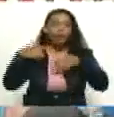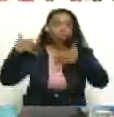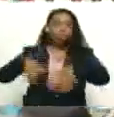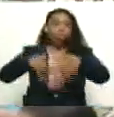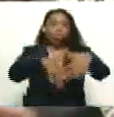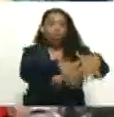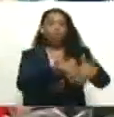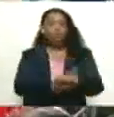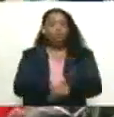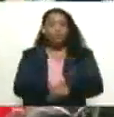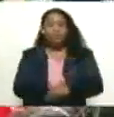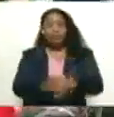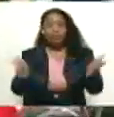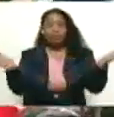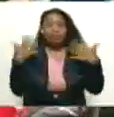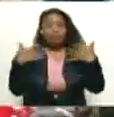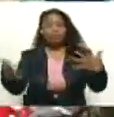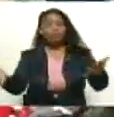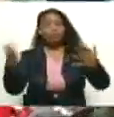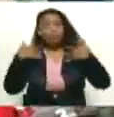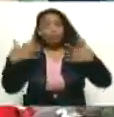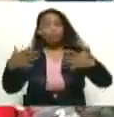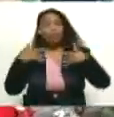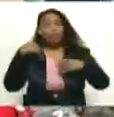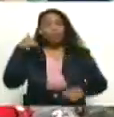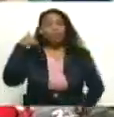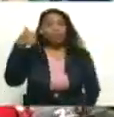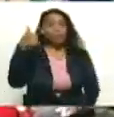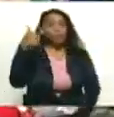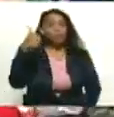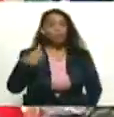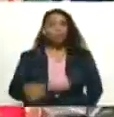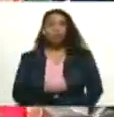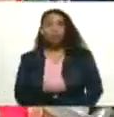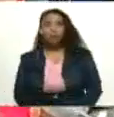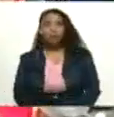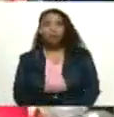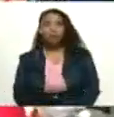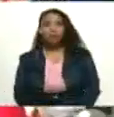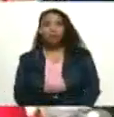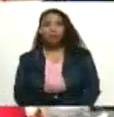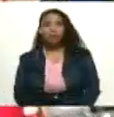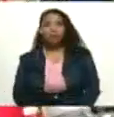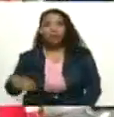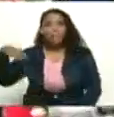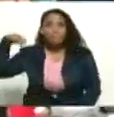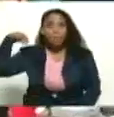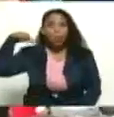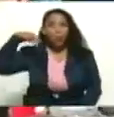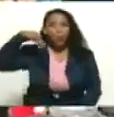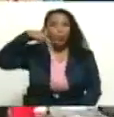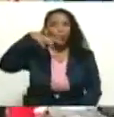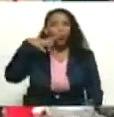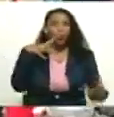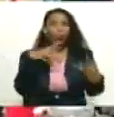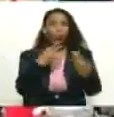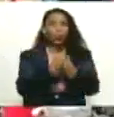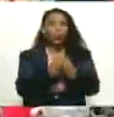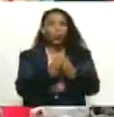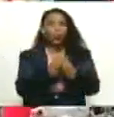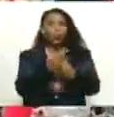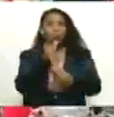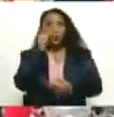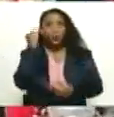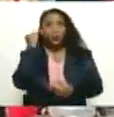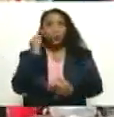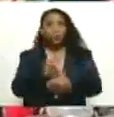Es un calor sofocante, pero sabroso. Y caminar junto a ustedes, compañeros, compañeras,